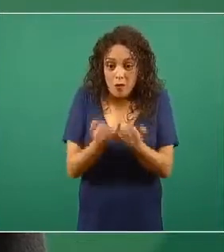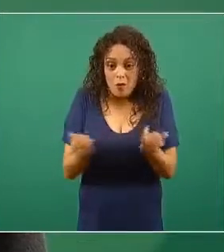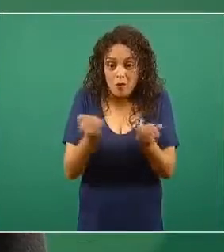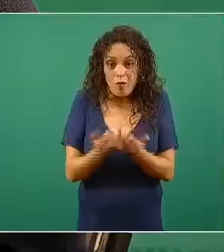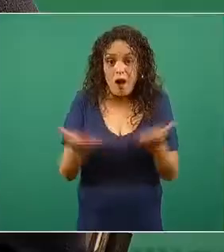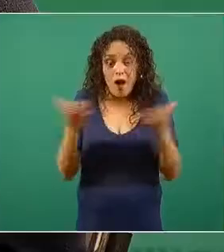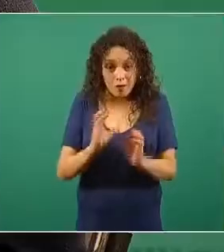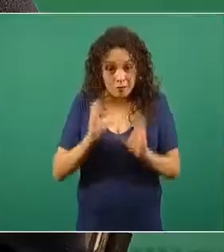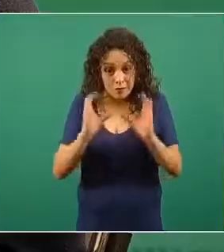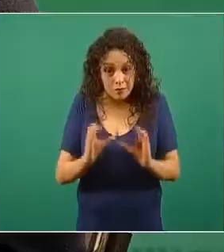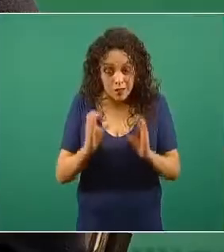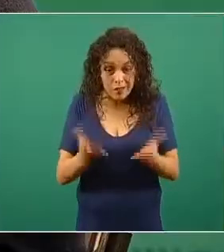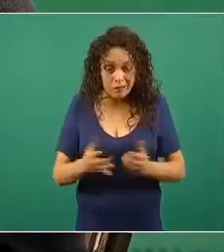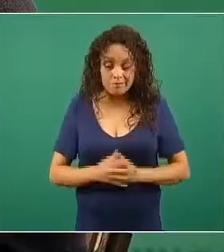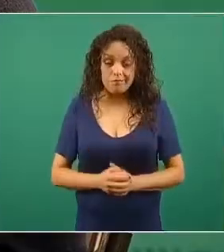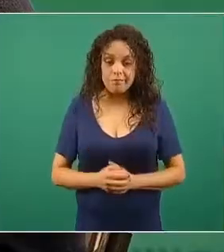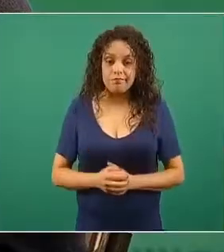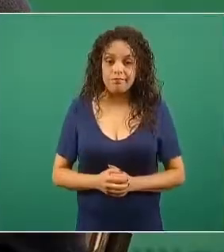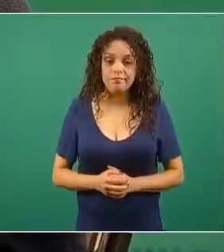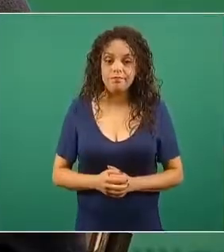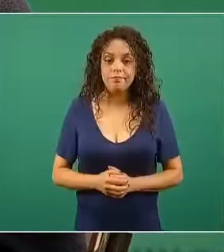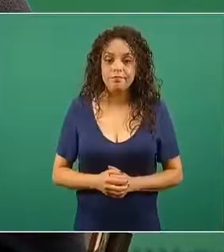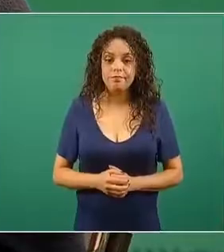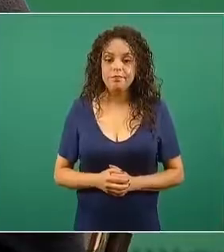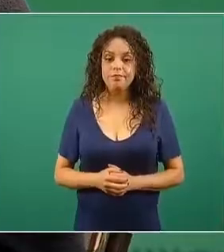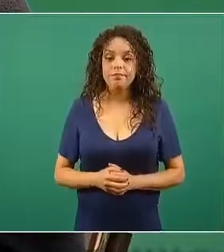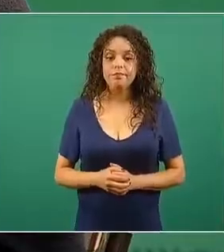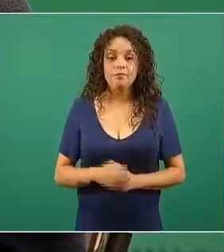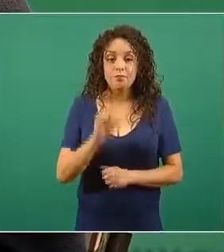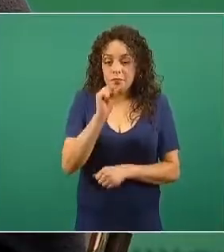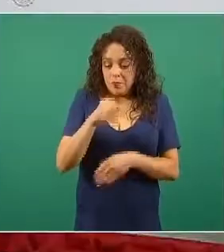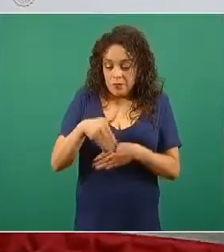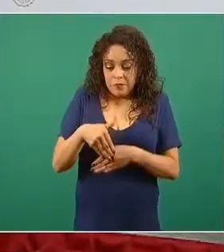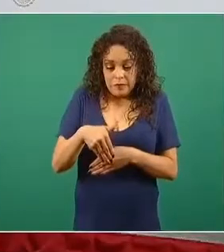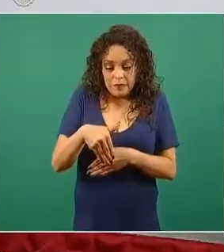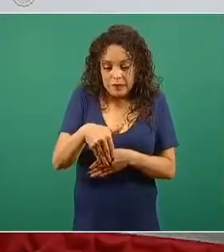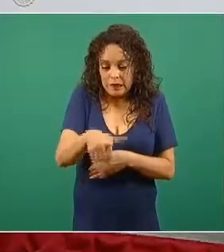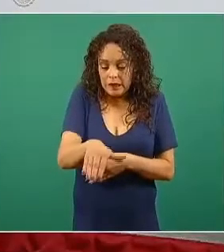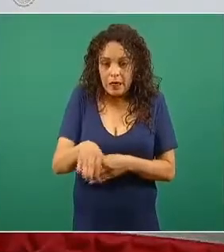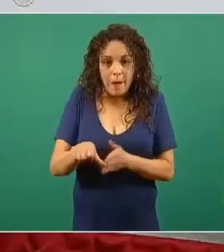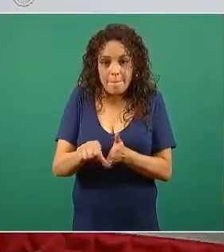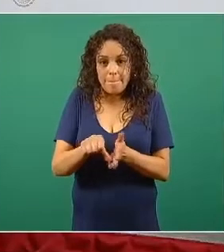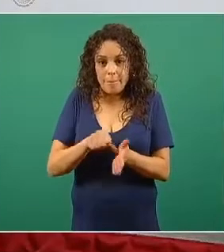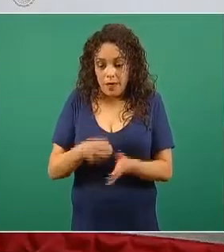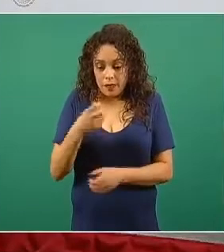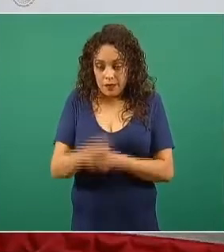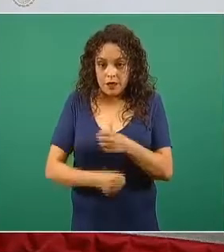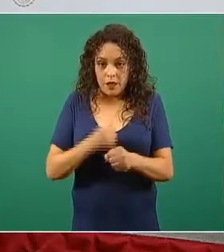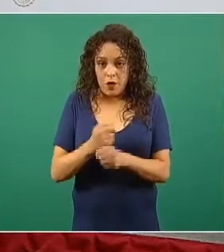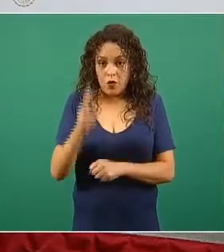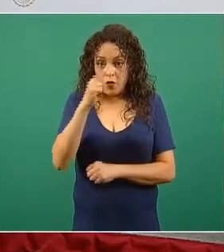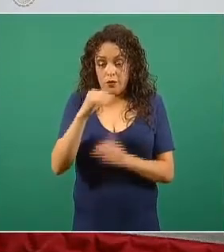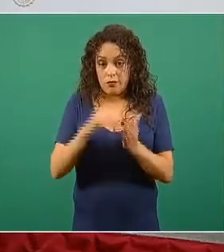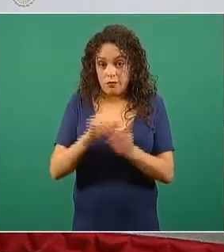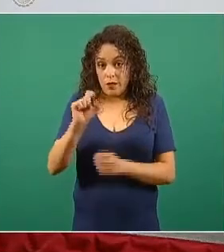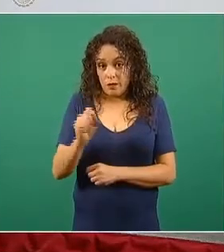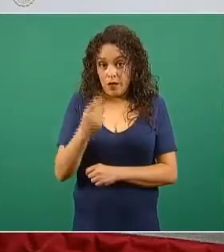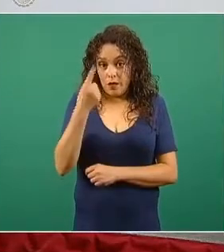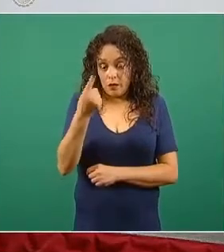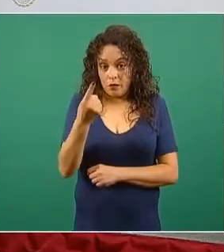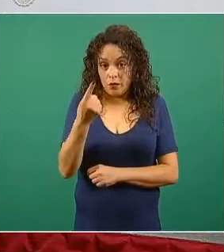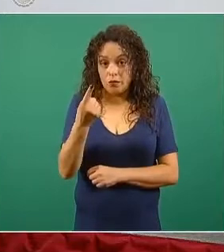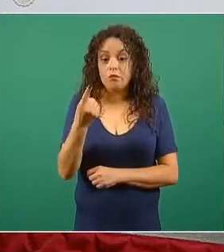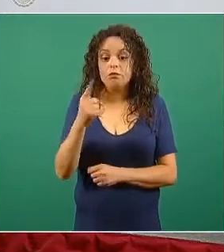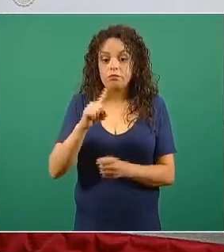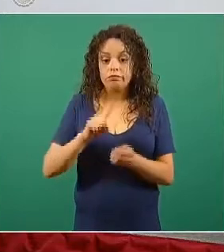dado que estamos ya a meses prácticamente dentro de este 2021 de poder alcanzar niveles